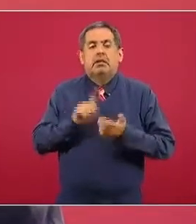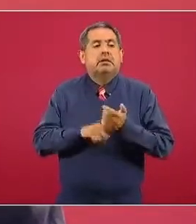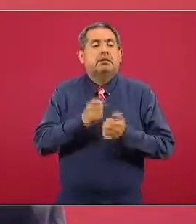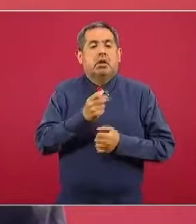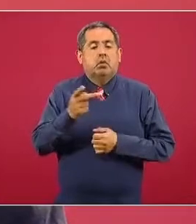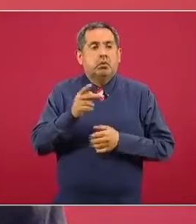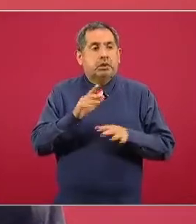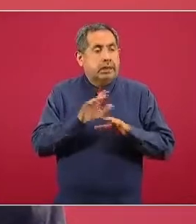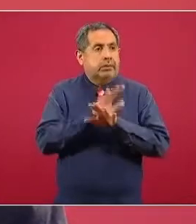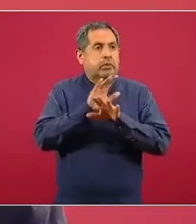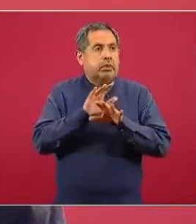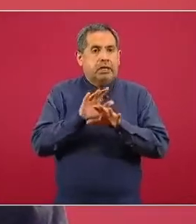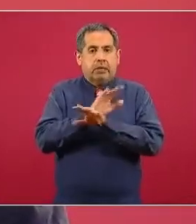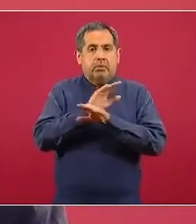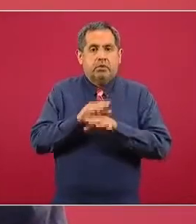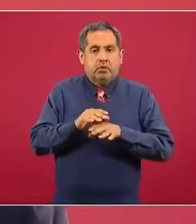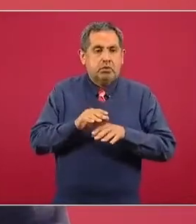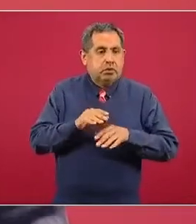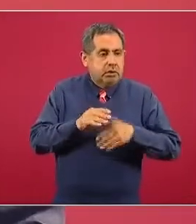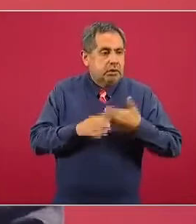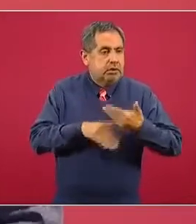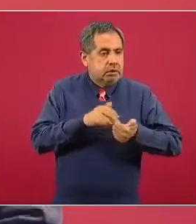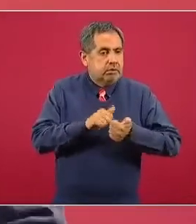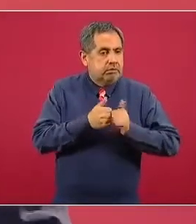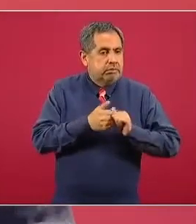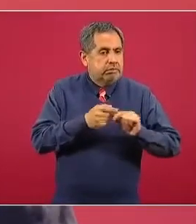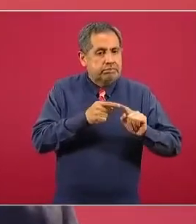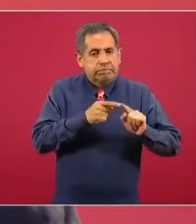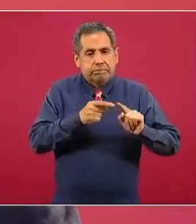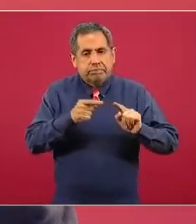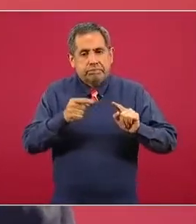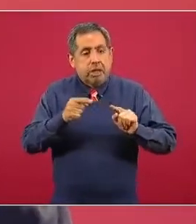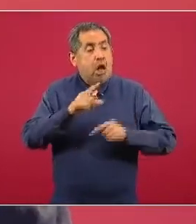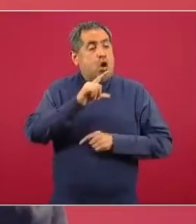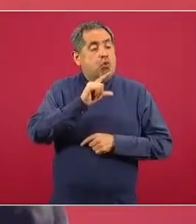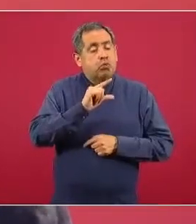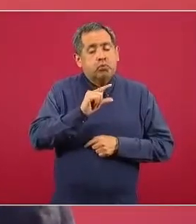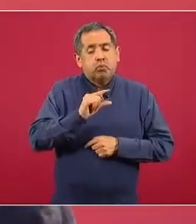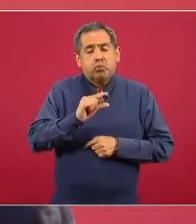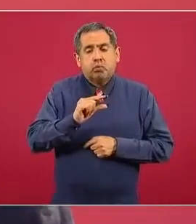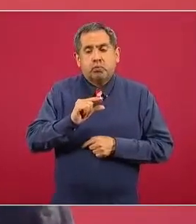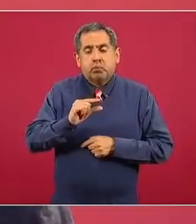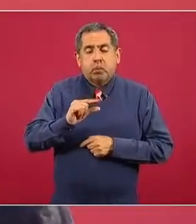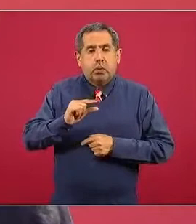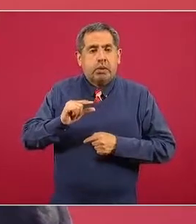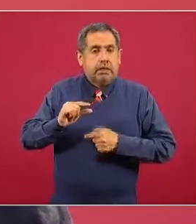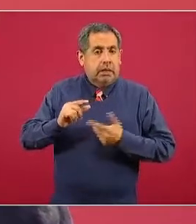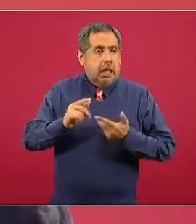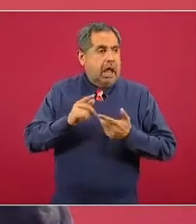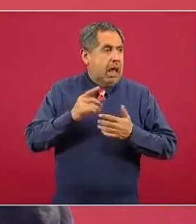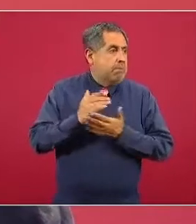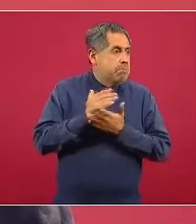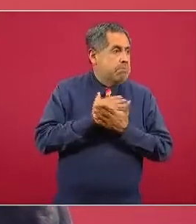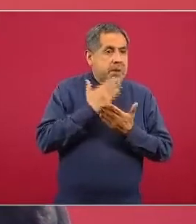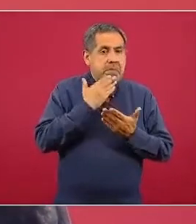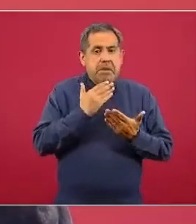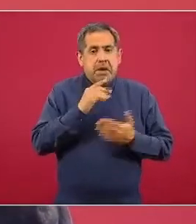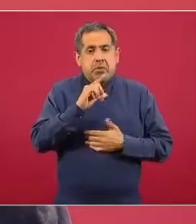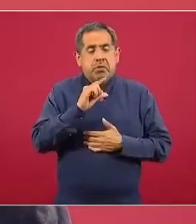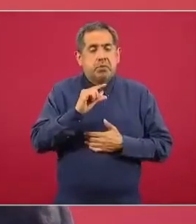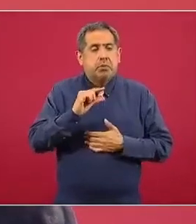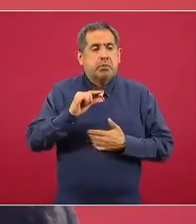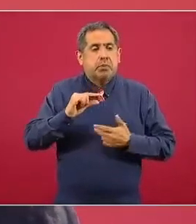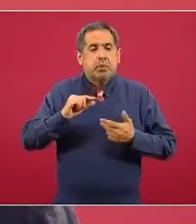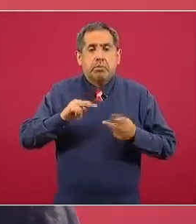tienen cambios en la trayectoria, en la tendencia, que pasaron de estar disminuyendo los índices epidémicos, como ocurre